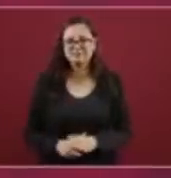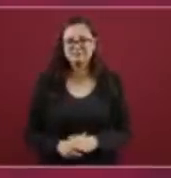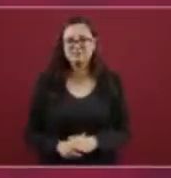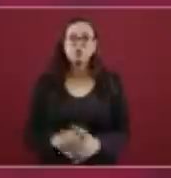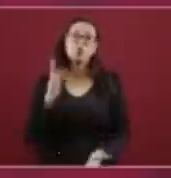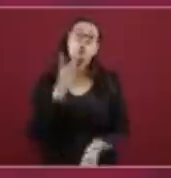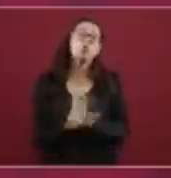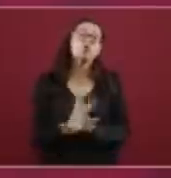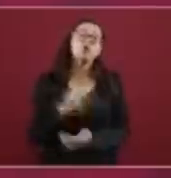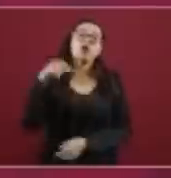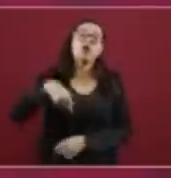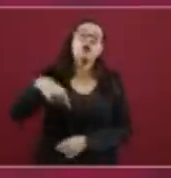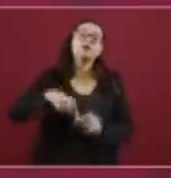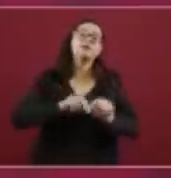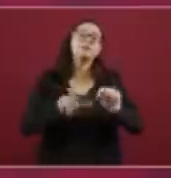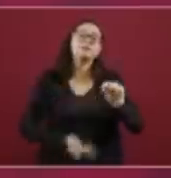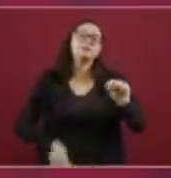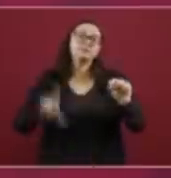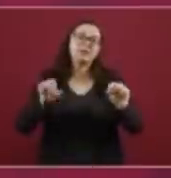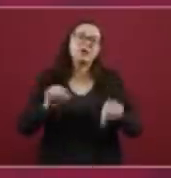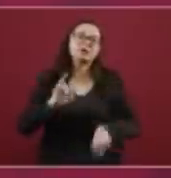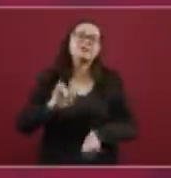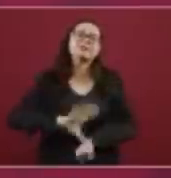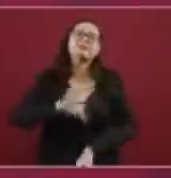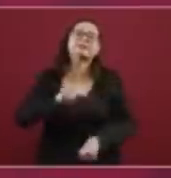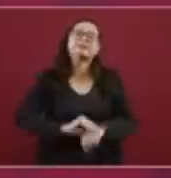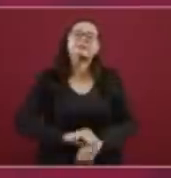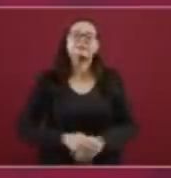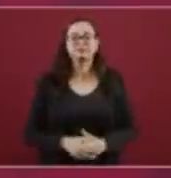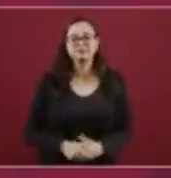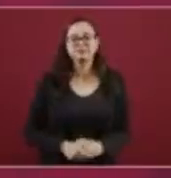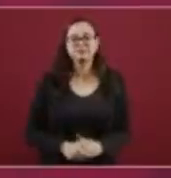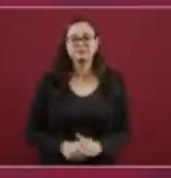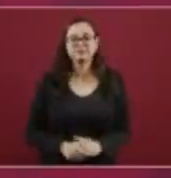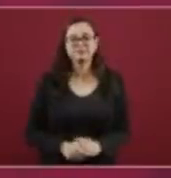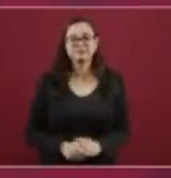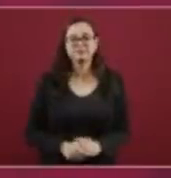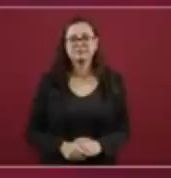solo en México.